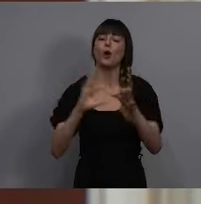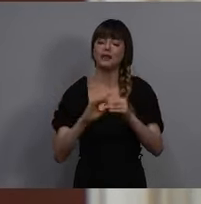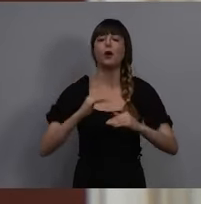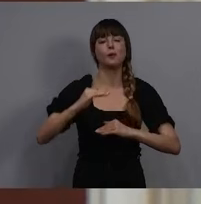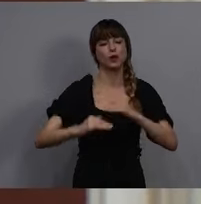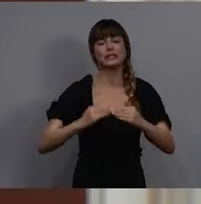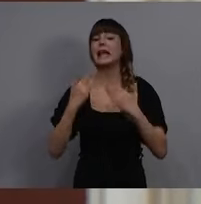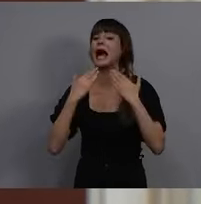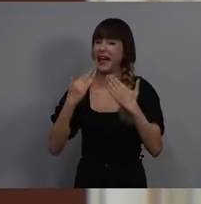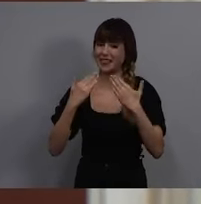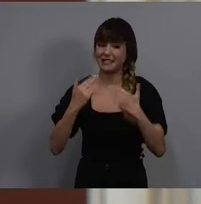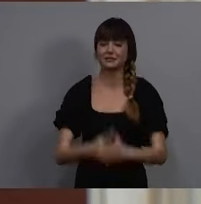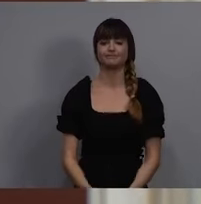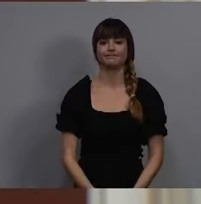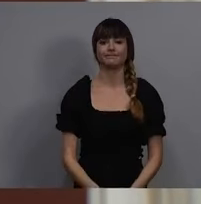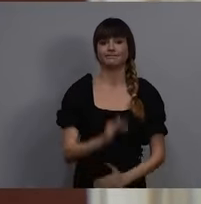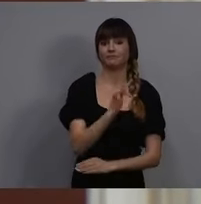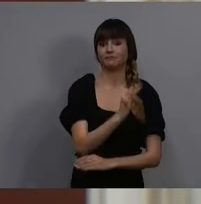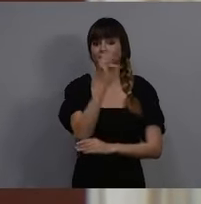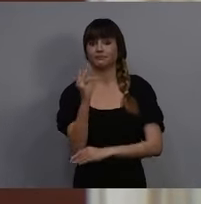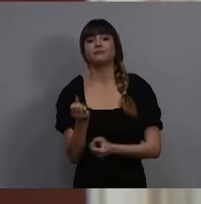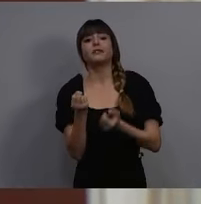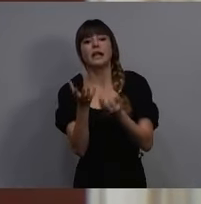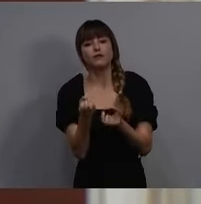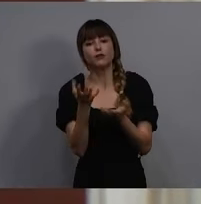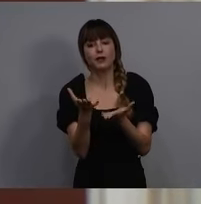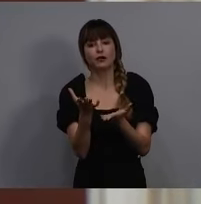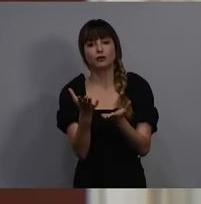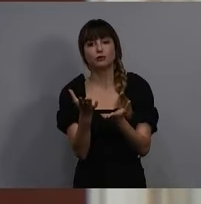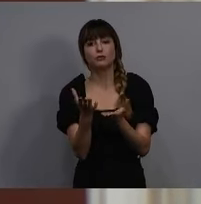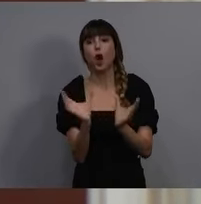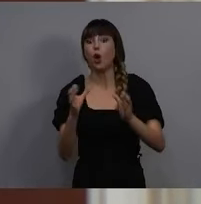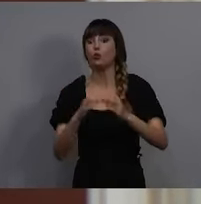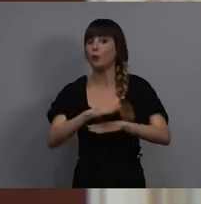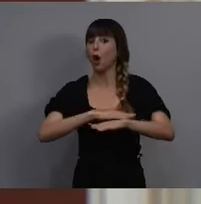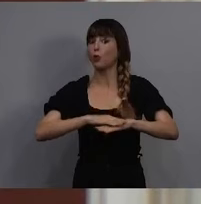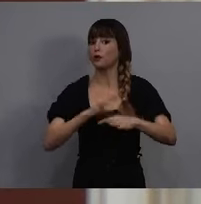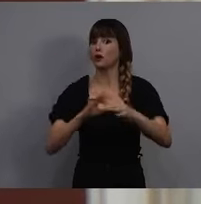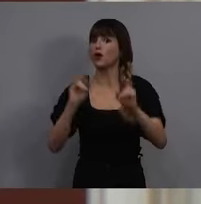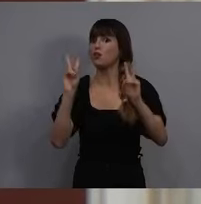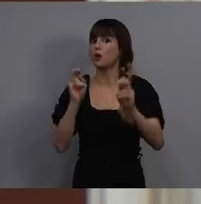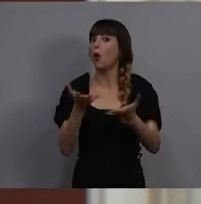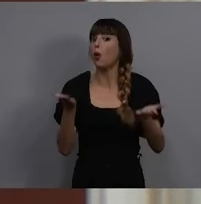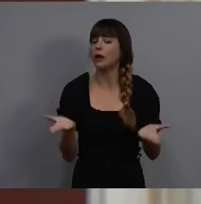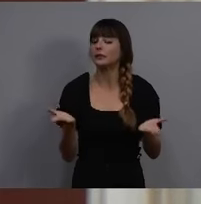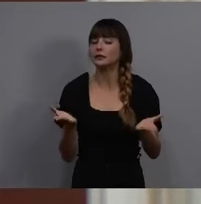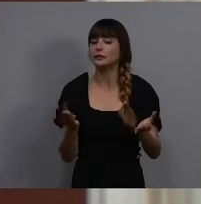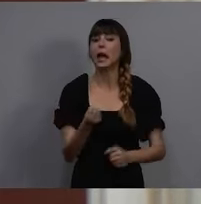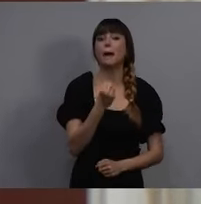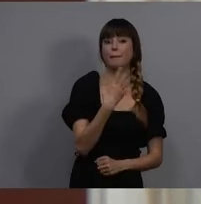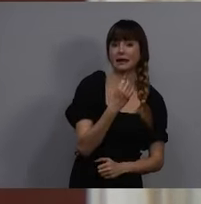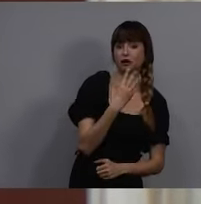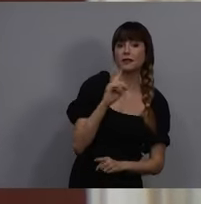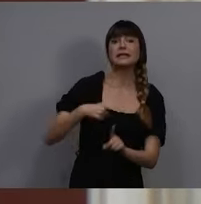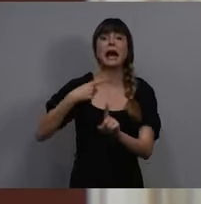progresista y paso a continuación a informarles de la composición del nuevo gobierno de coalición formado por el partido socialista y por